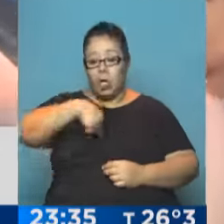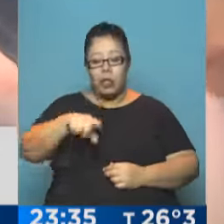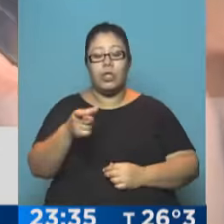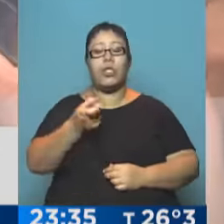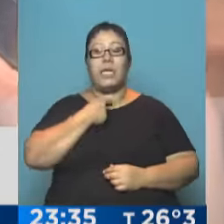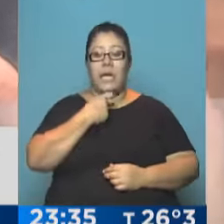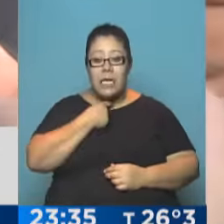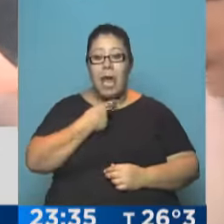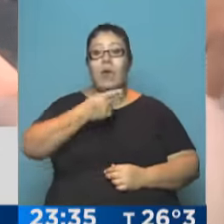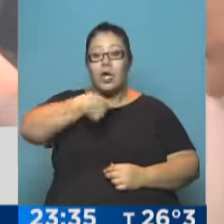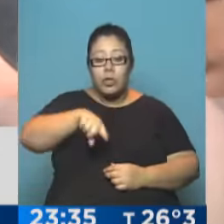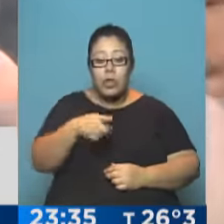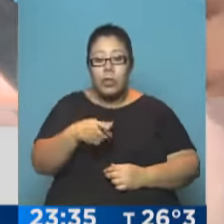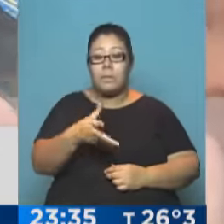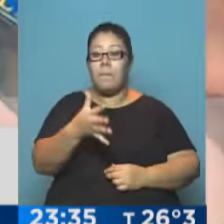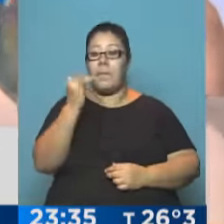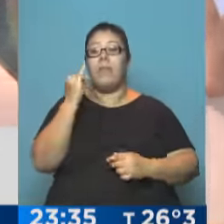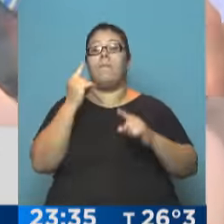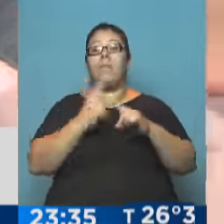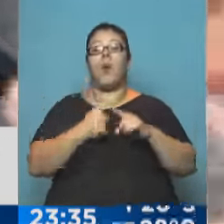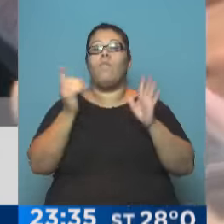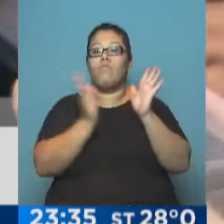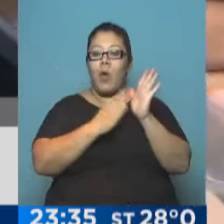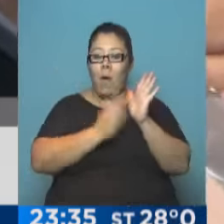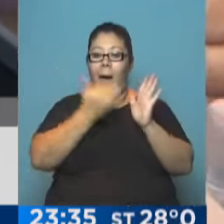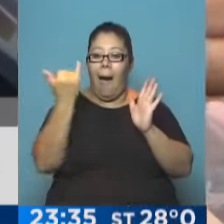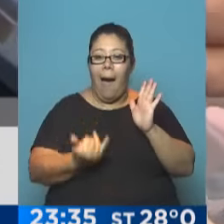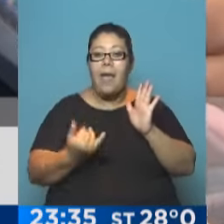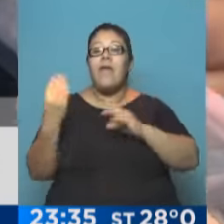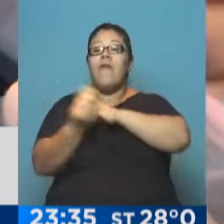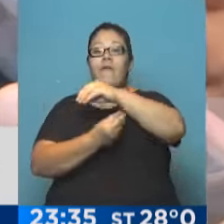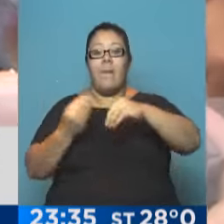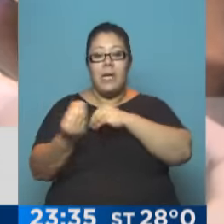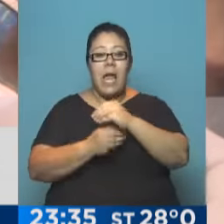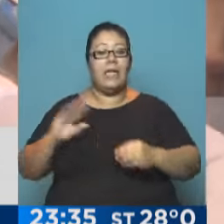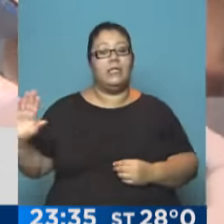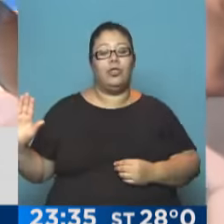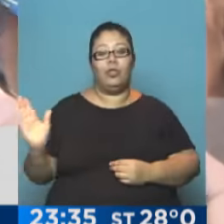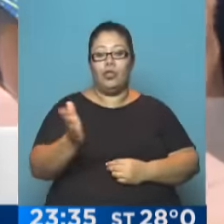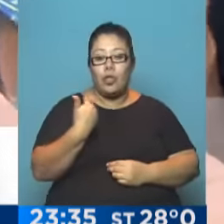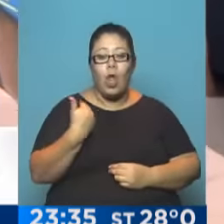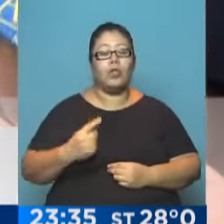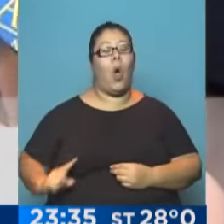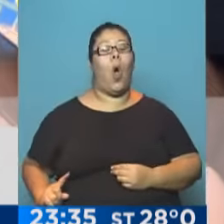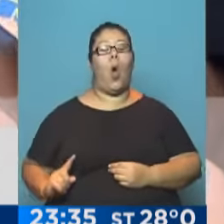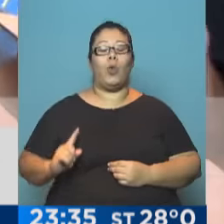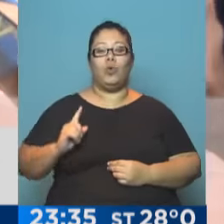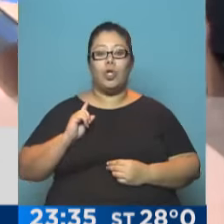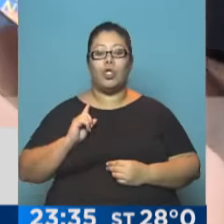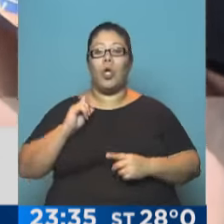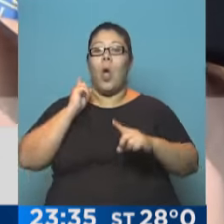preveíamos que podía ser en virtud de tanta prueba. Los familiares estamos todos sumamente orgullosos del